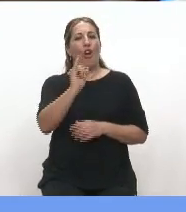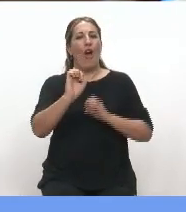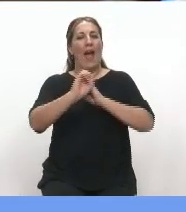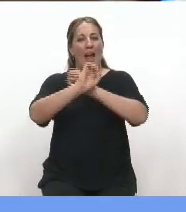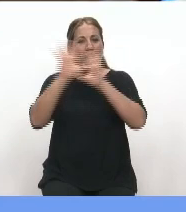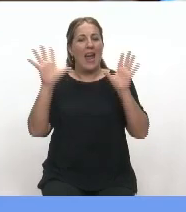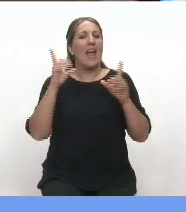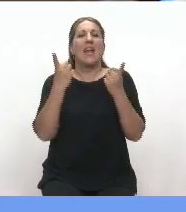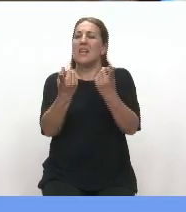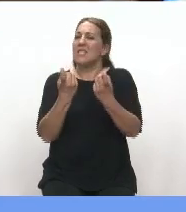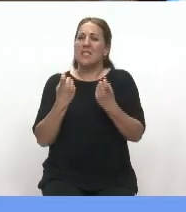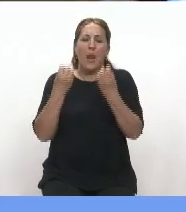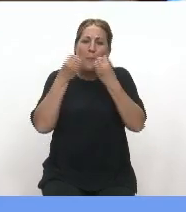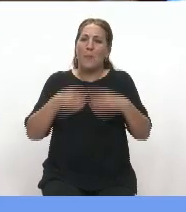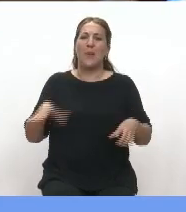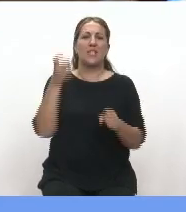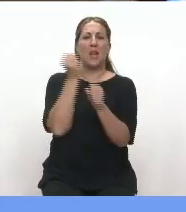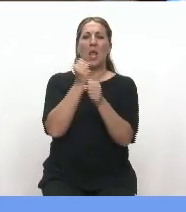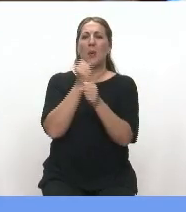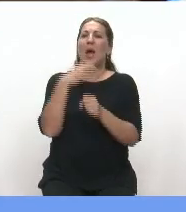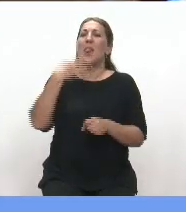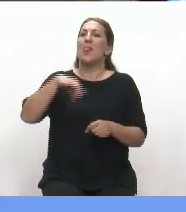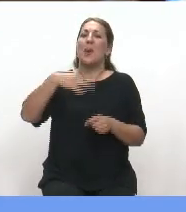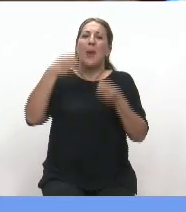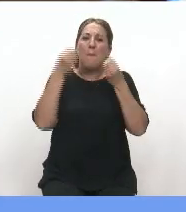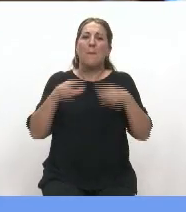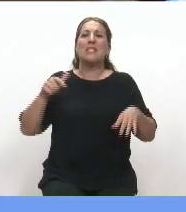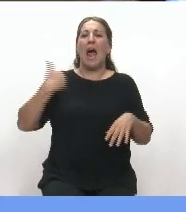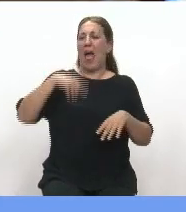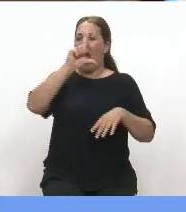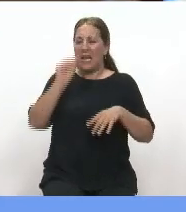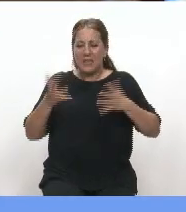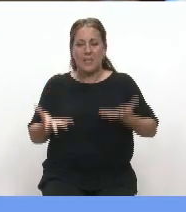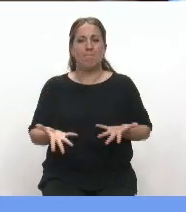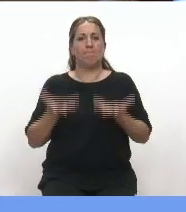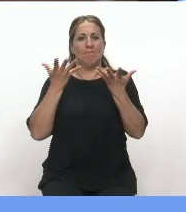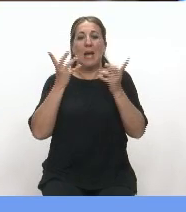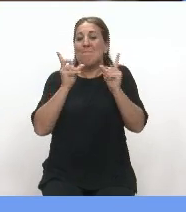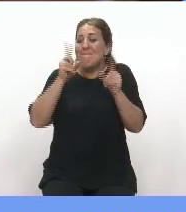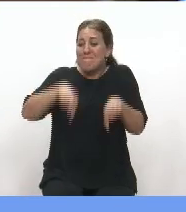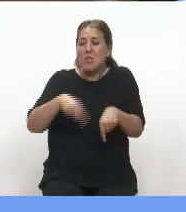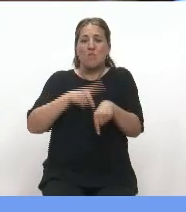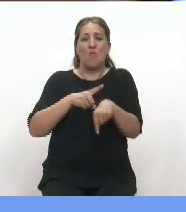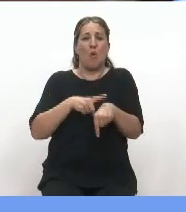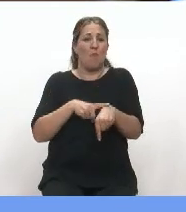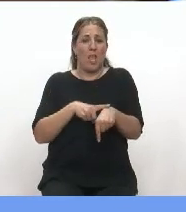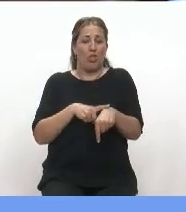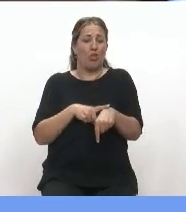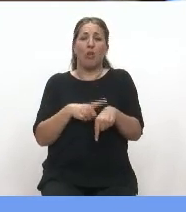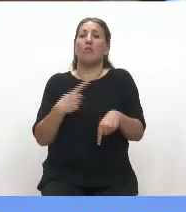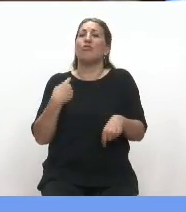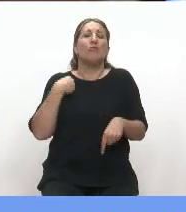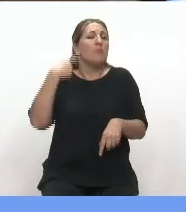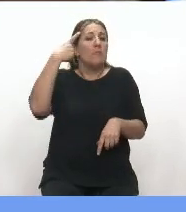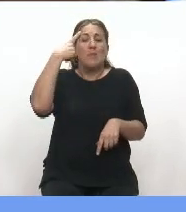necesario empezar a trabajar. Tenemos que empezar a poner a la Argentina de pie desde este mismo momento. Y creo que es